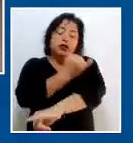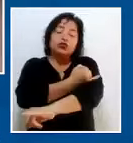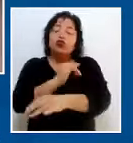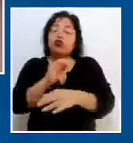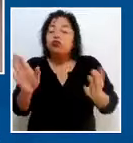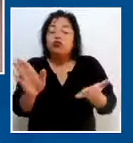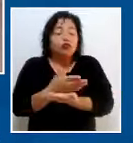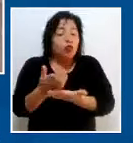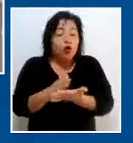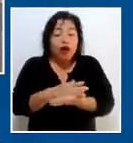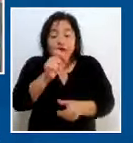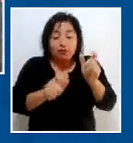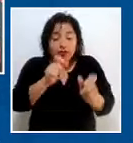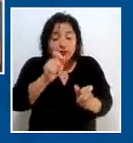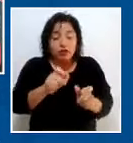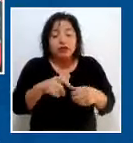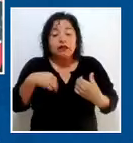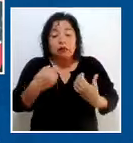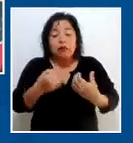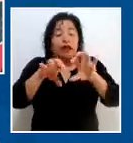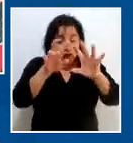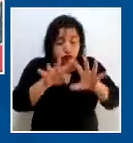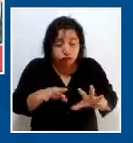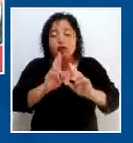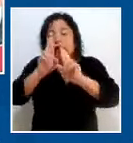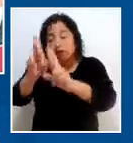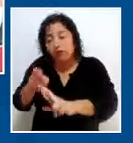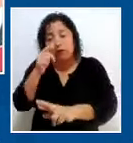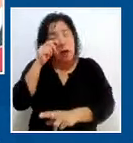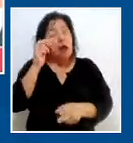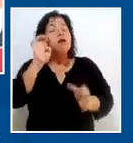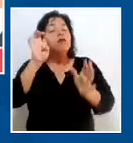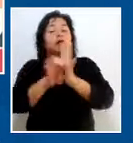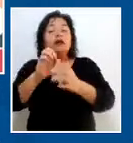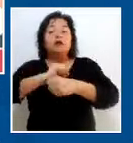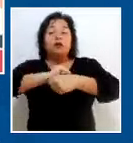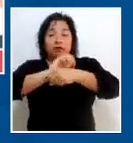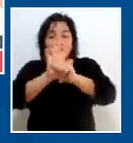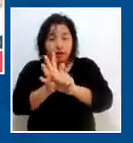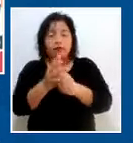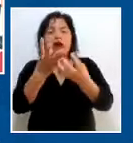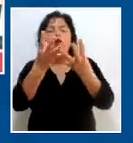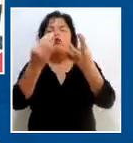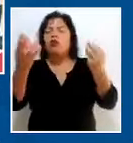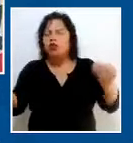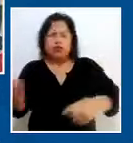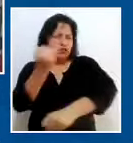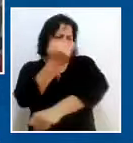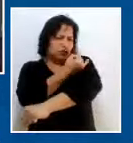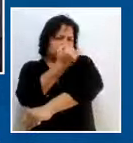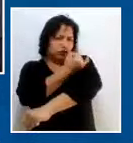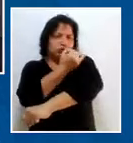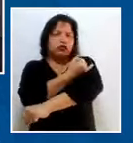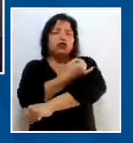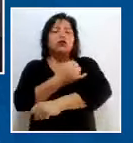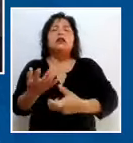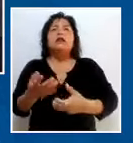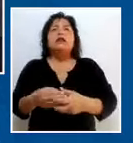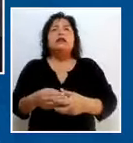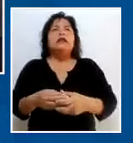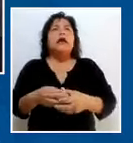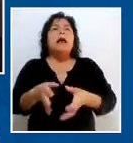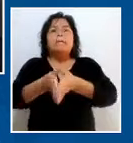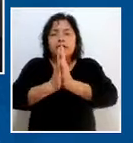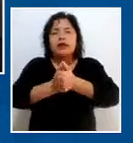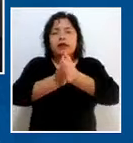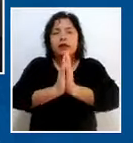por ejemplo, las entidades públicas, muchas entidades se acogieron, ¿no? En un tiempo de manera obligatoria, pero luego por el tema